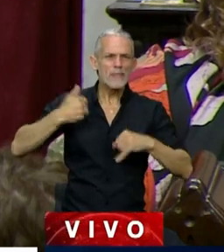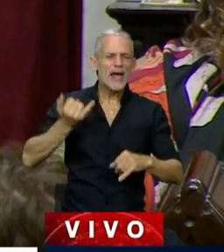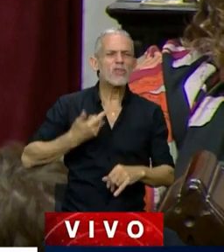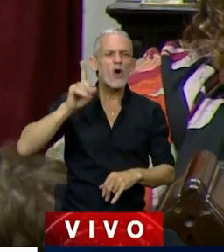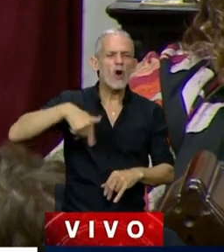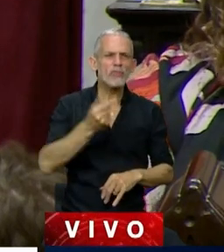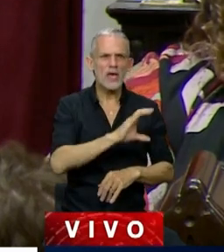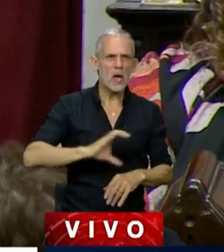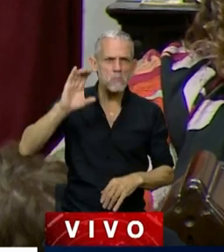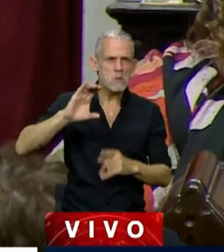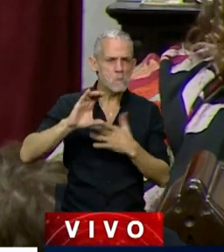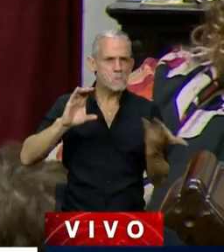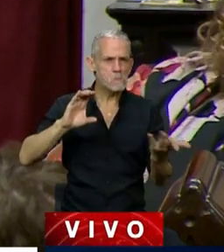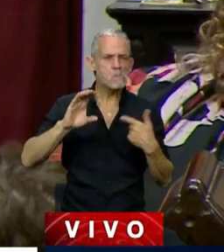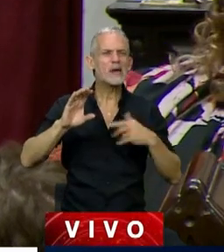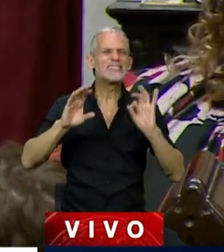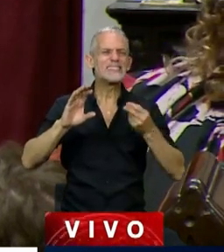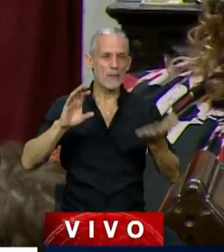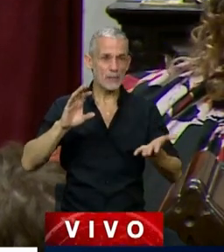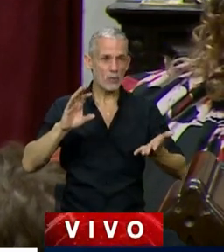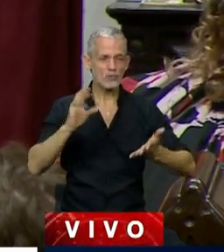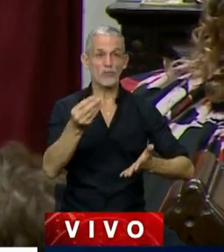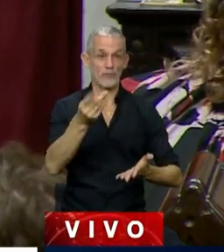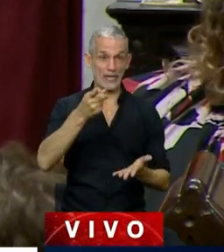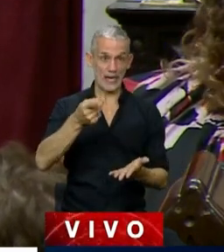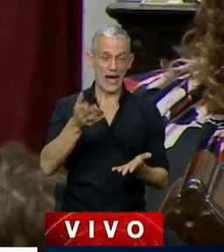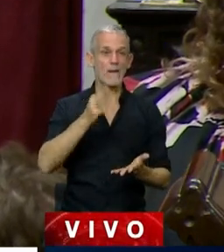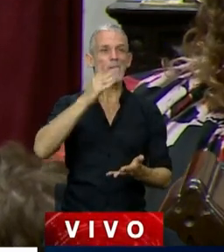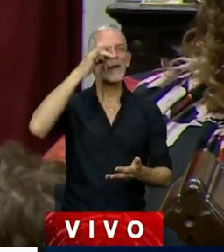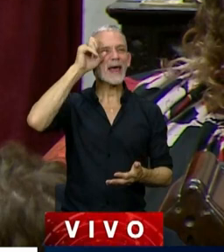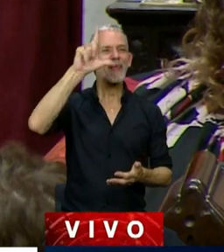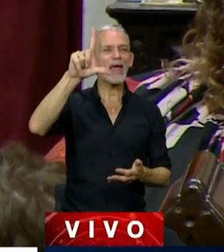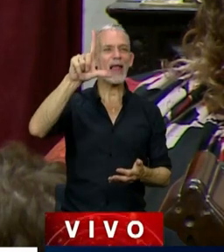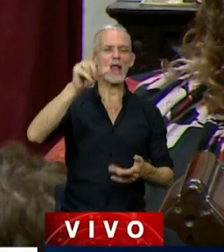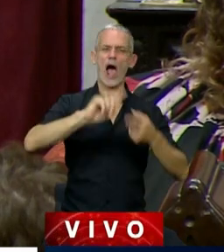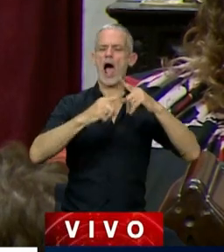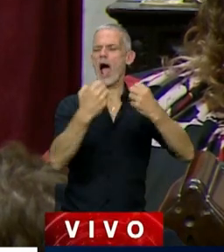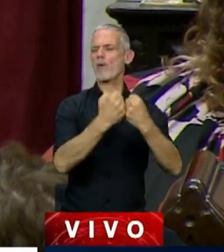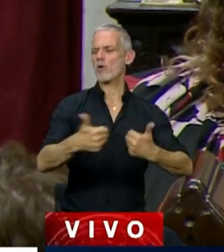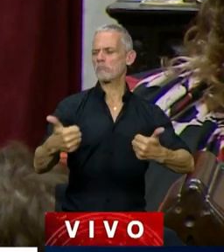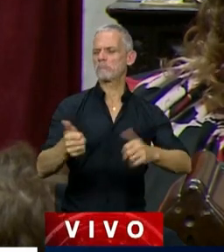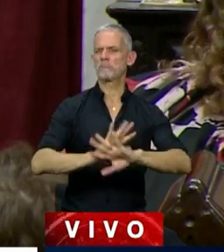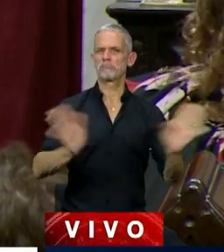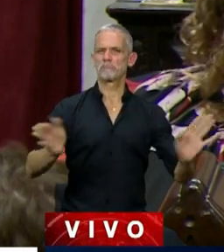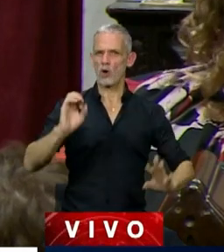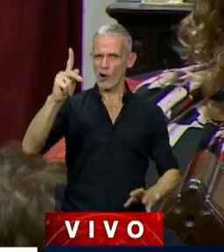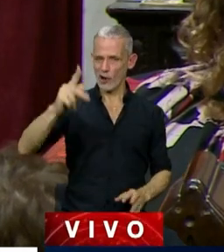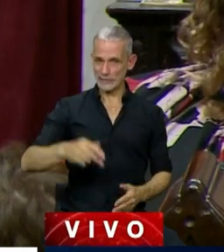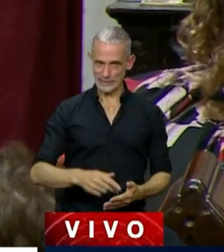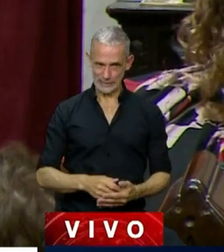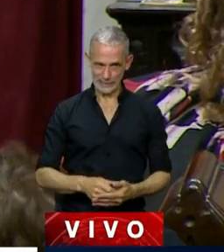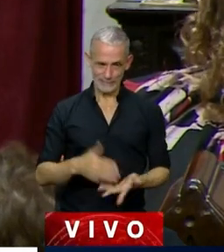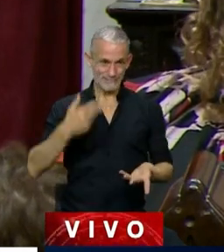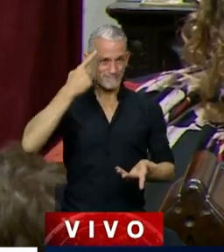dónde vienen y que lo único que sabemos en concreto es que a Baradel le cerró el acuerdo, por lo cual